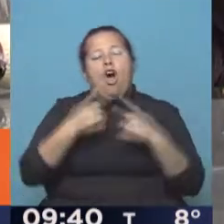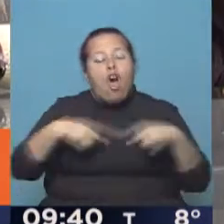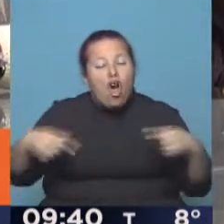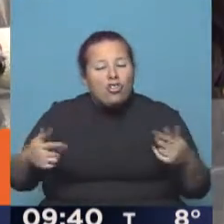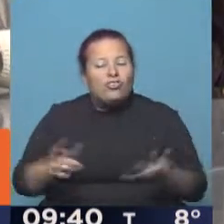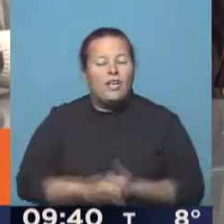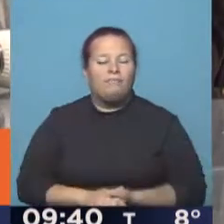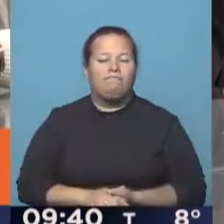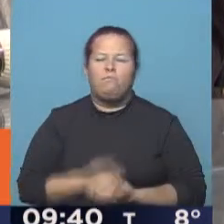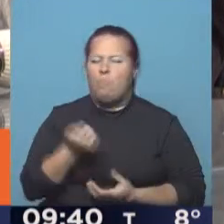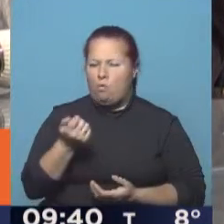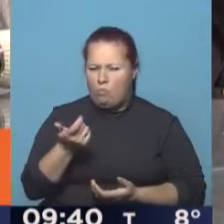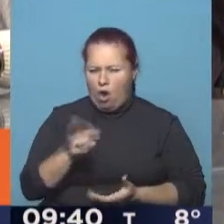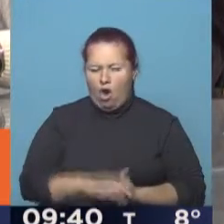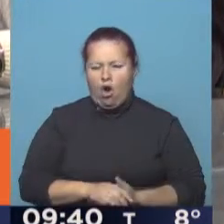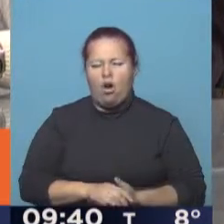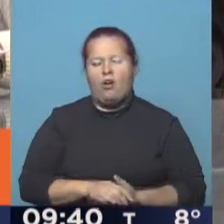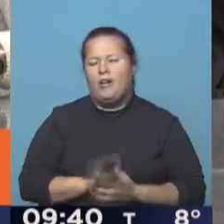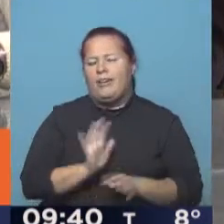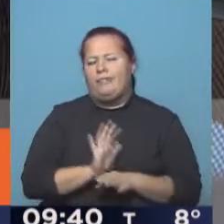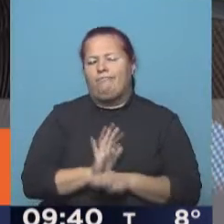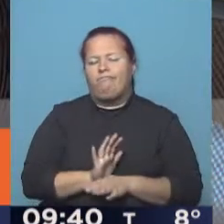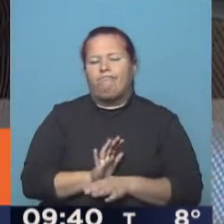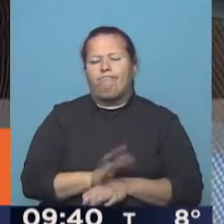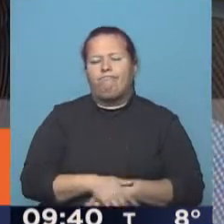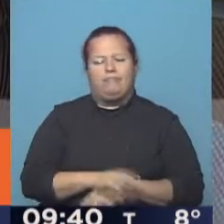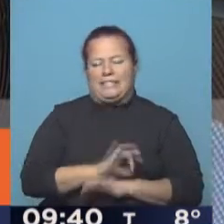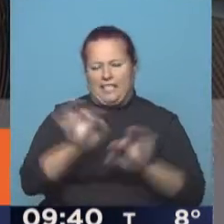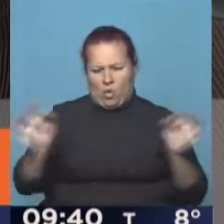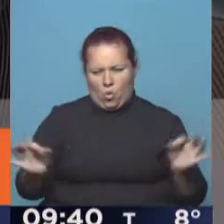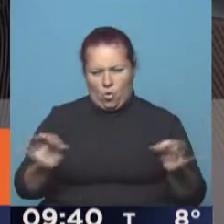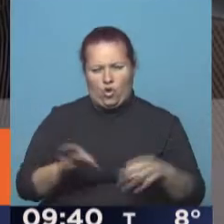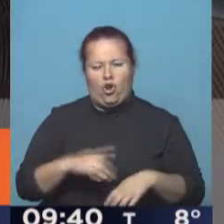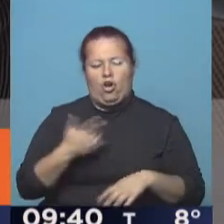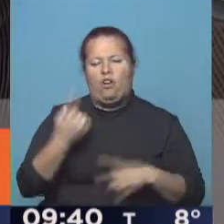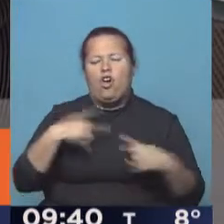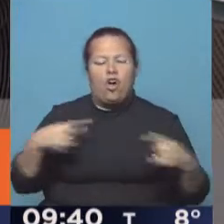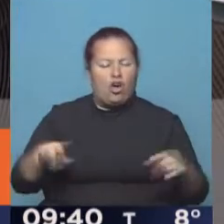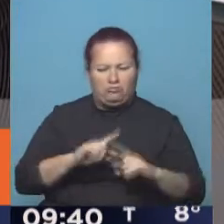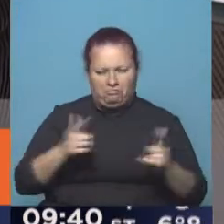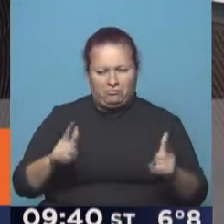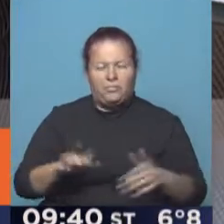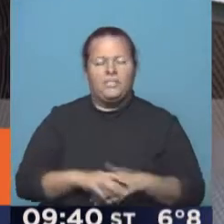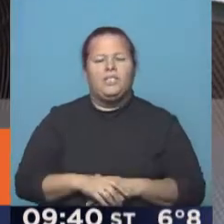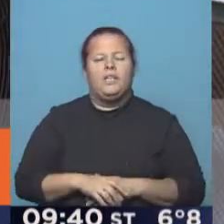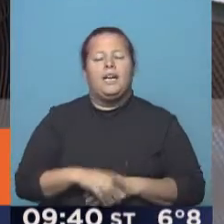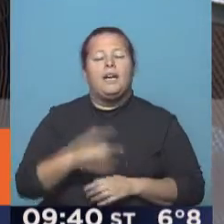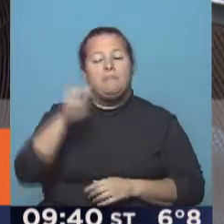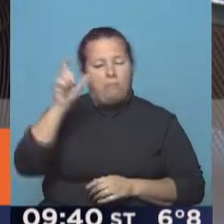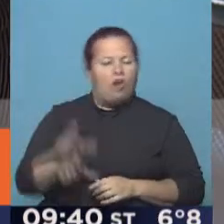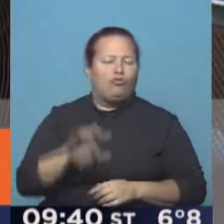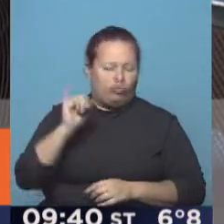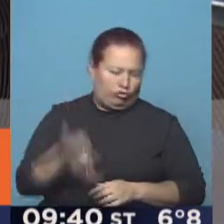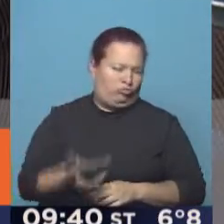objeto, muy pocos, prácticamente ninguno como objeto. Como sujeto sí,